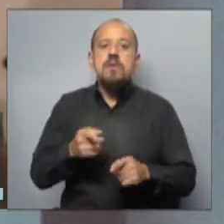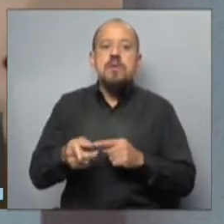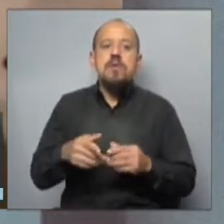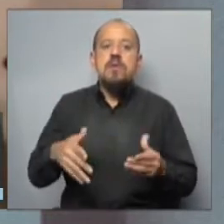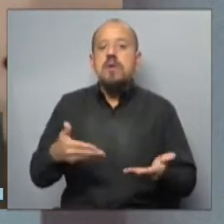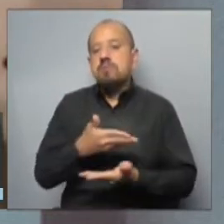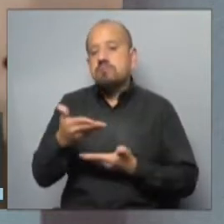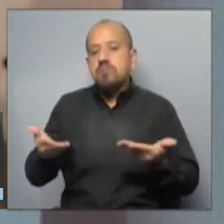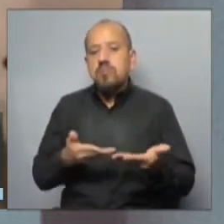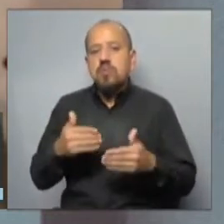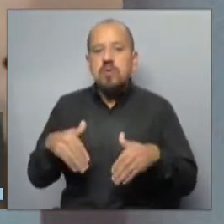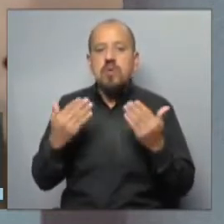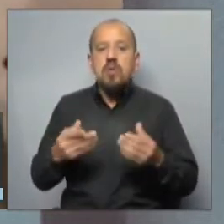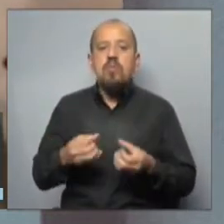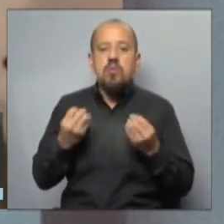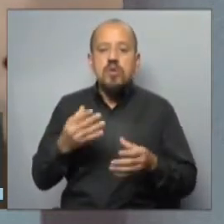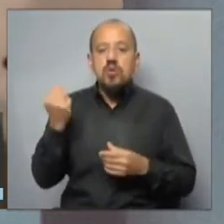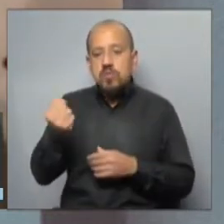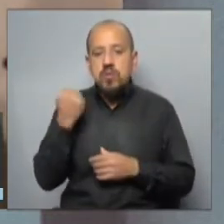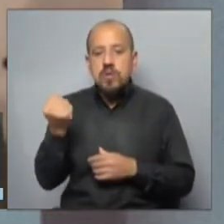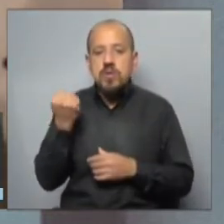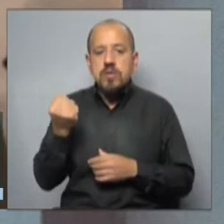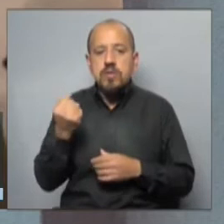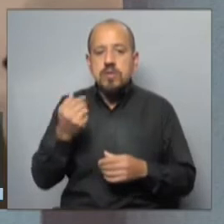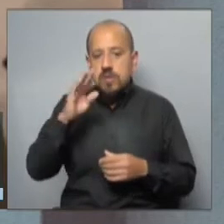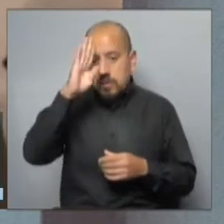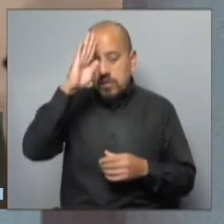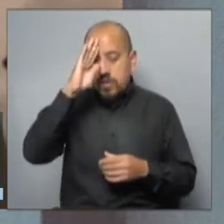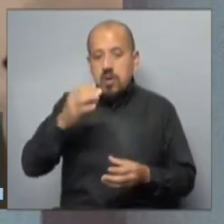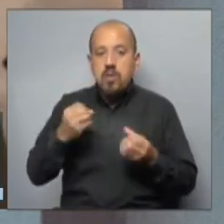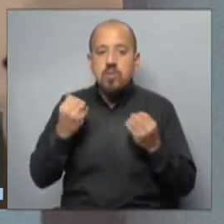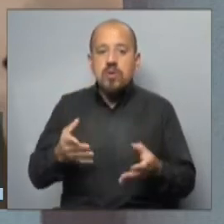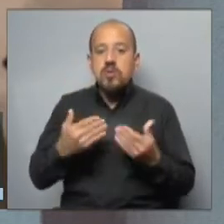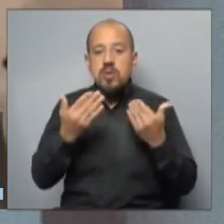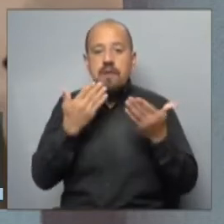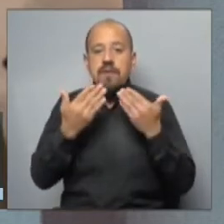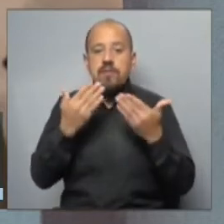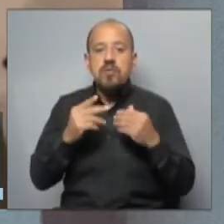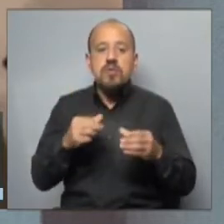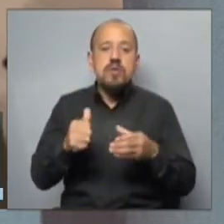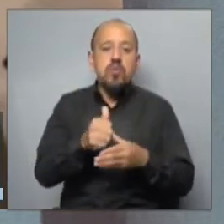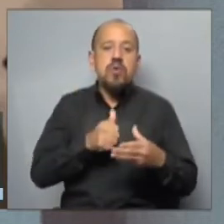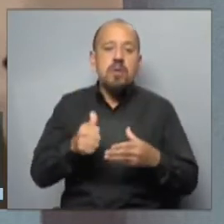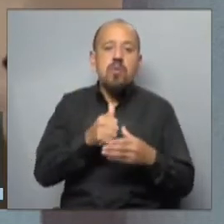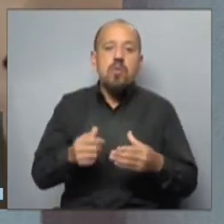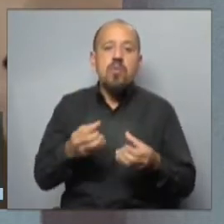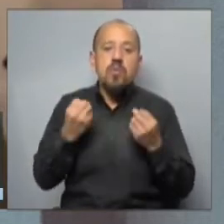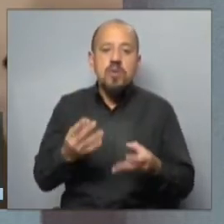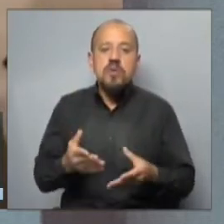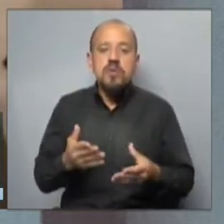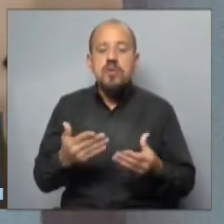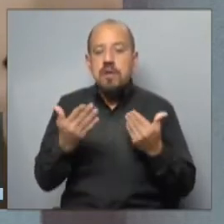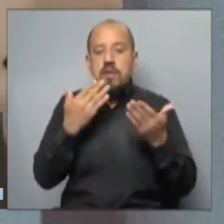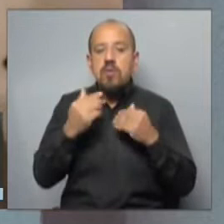cualquiera por eso es importante que aprendamos por eso es importante que hablemos de autismo por eso es importante que hablemos de inclusión